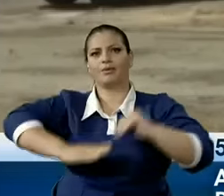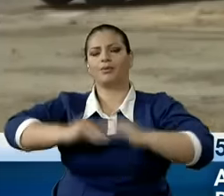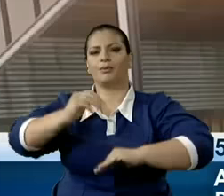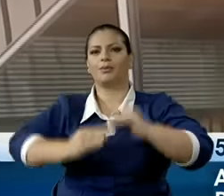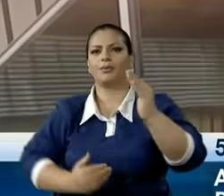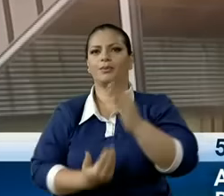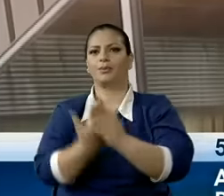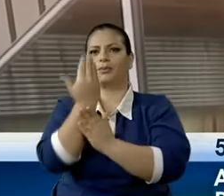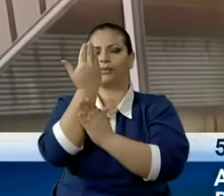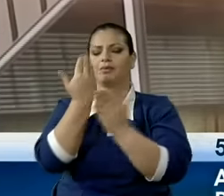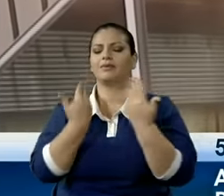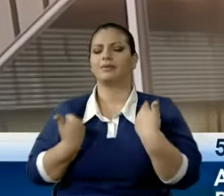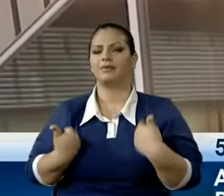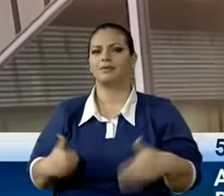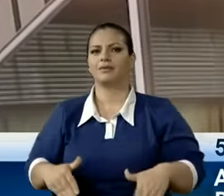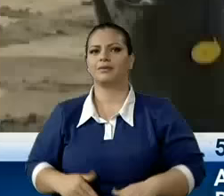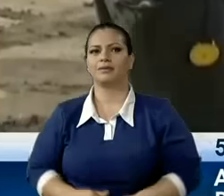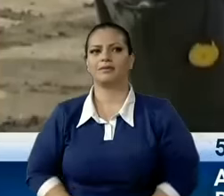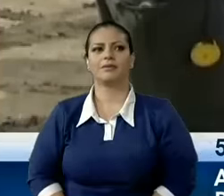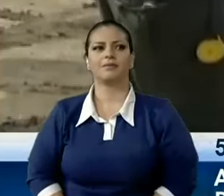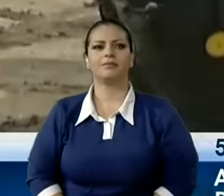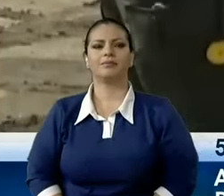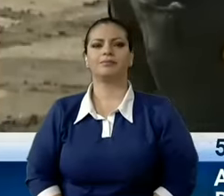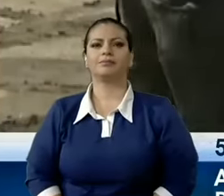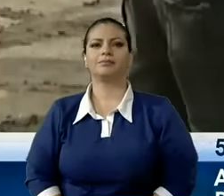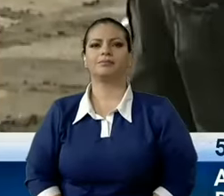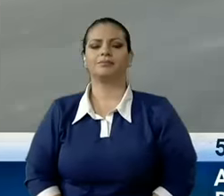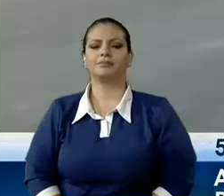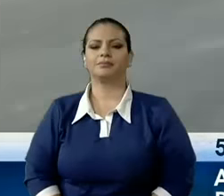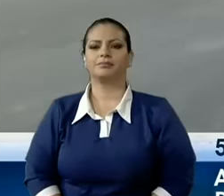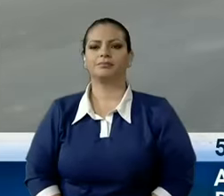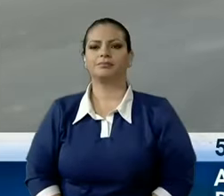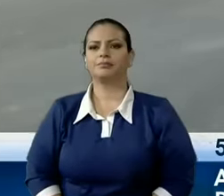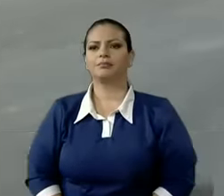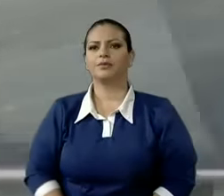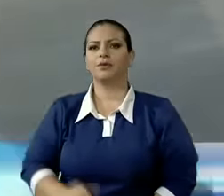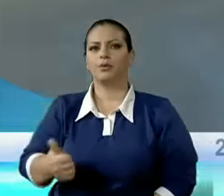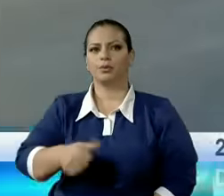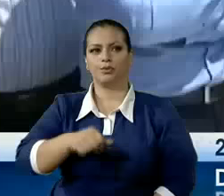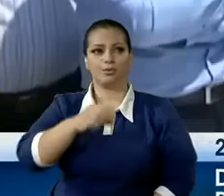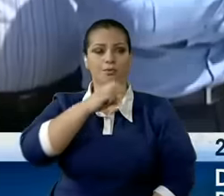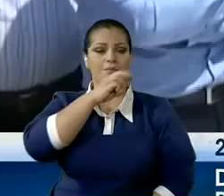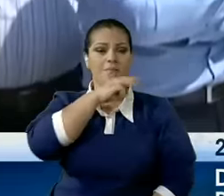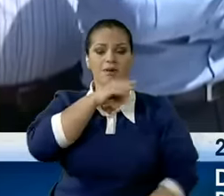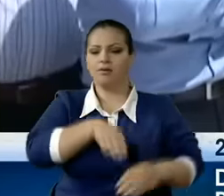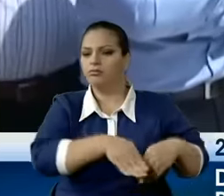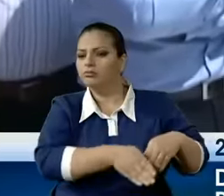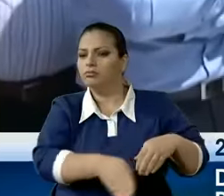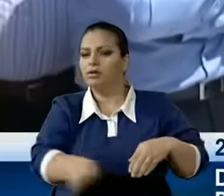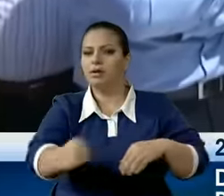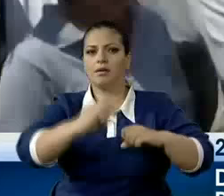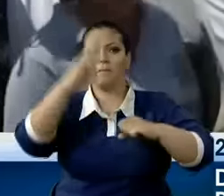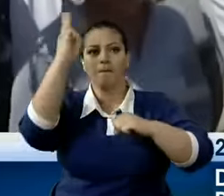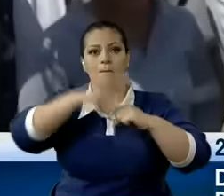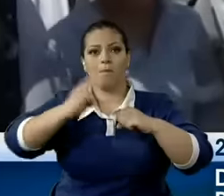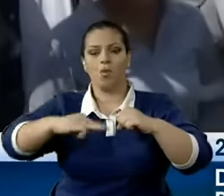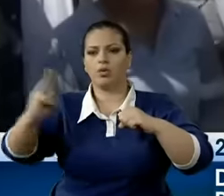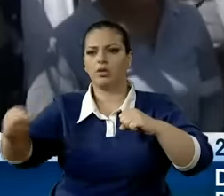en Manta. Un nuevo hospital se construye en el kilómetro 52 de la vía Manta-Montecristi. A constatar el inicio de obra llegó